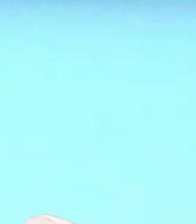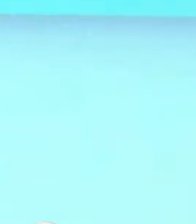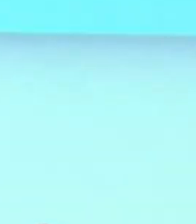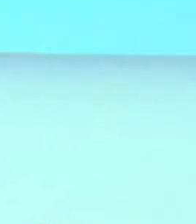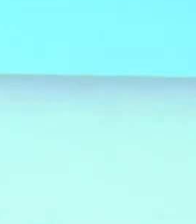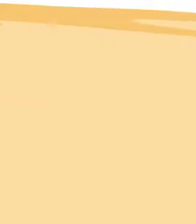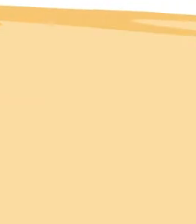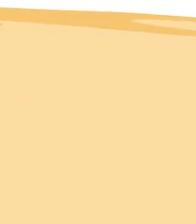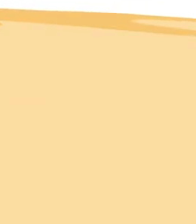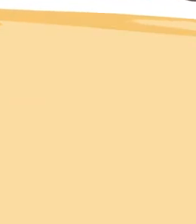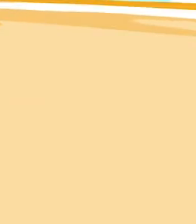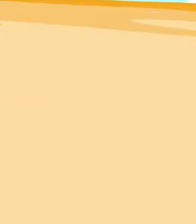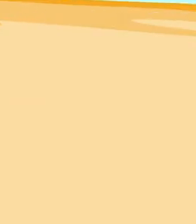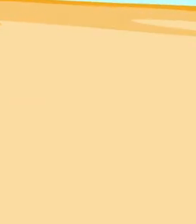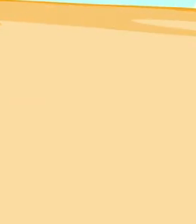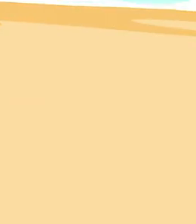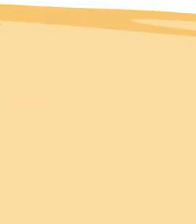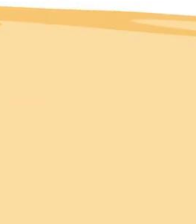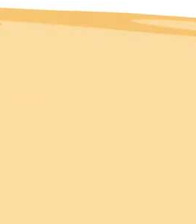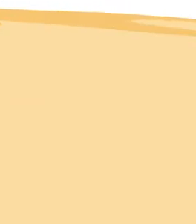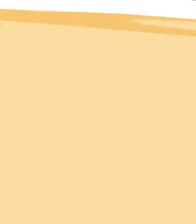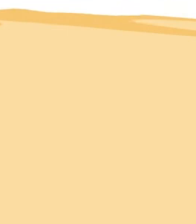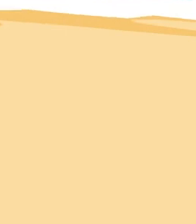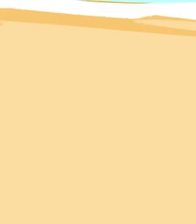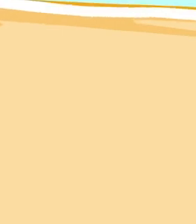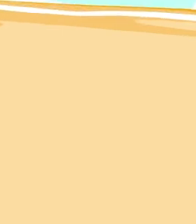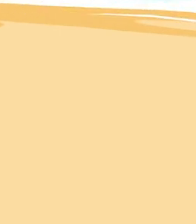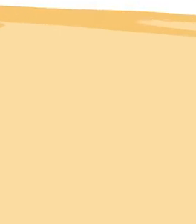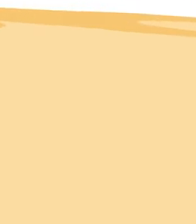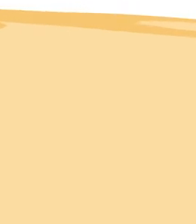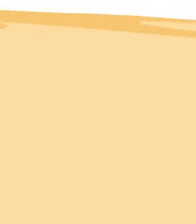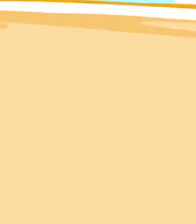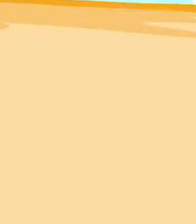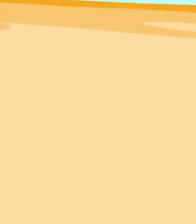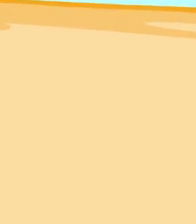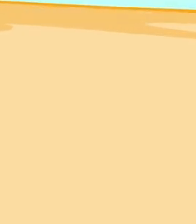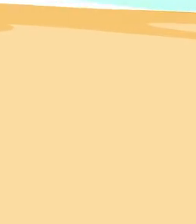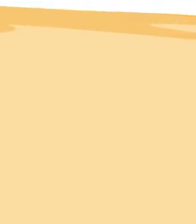har har harera. Sare sa.